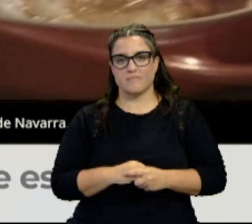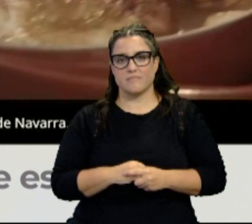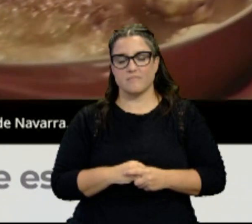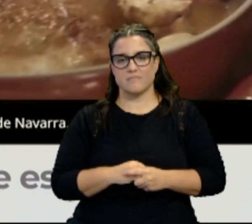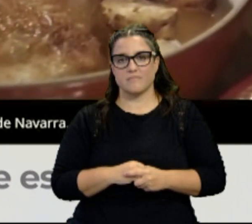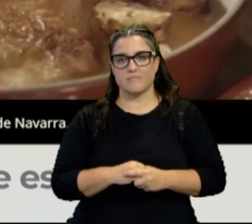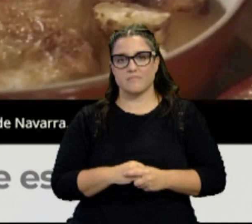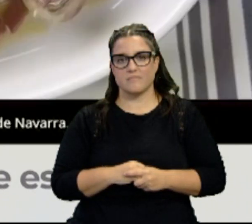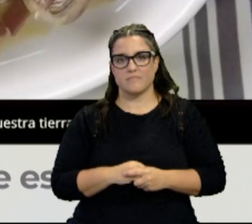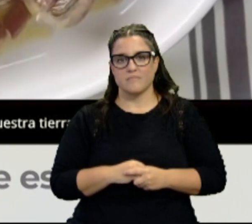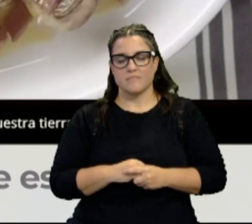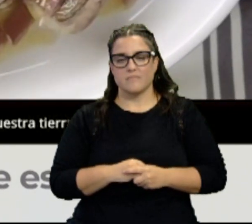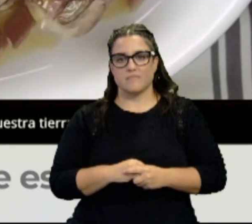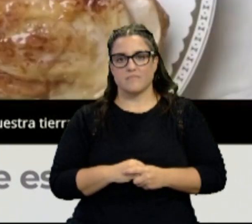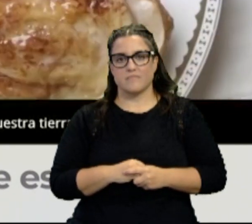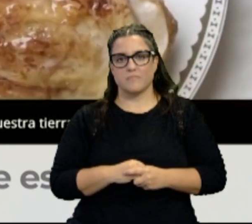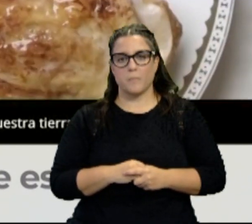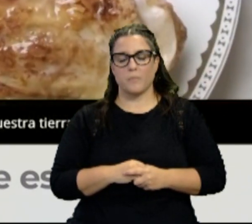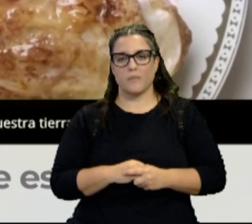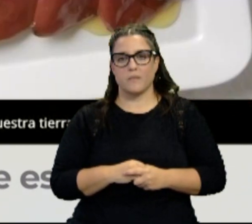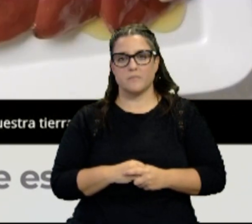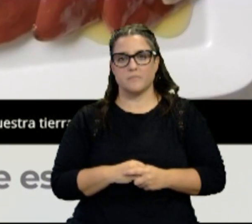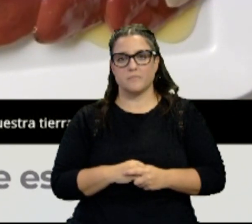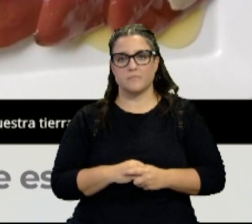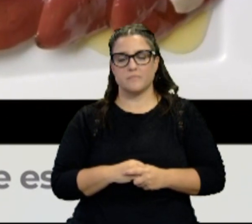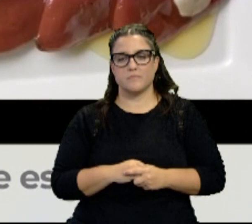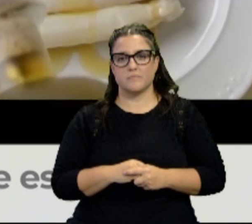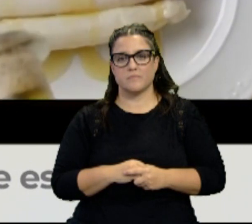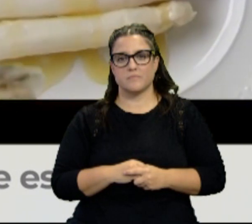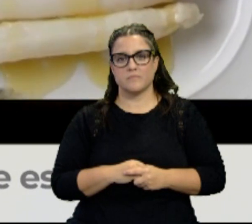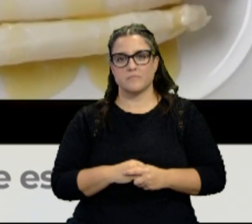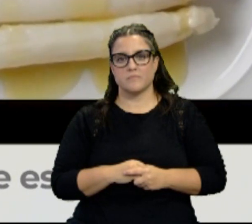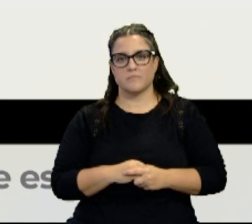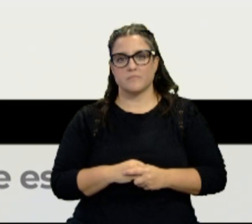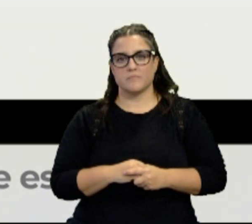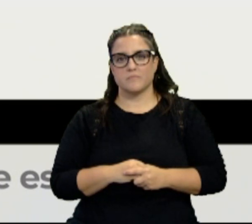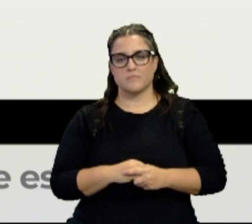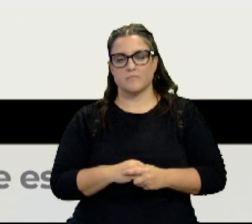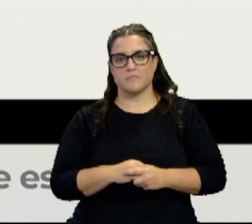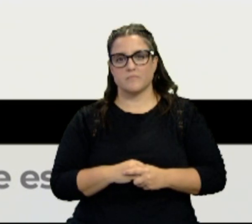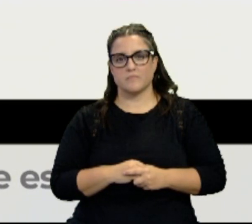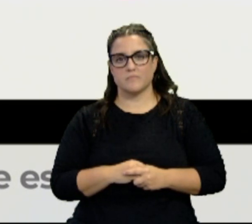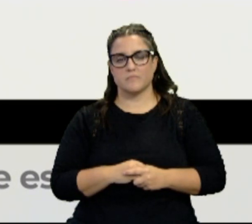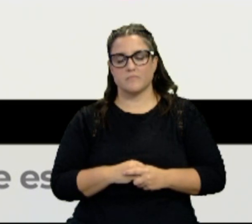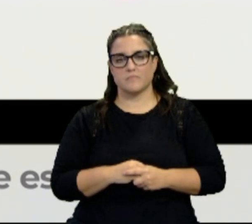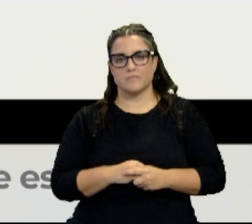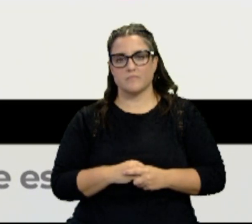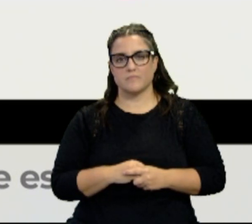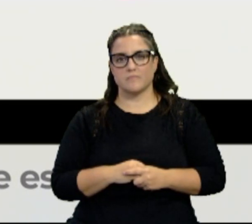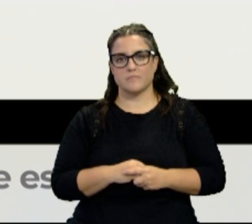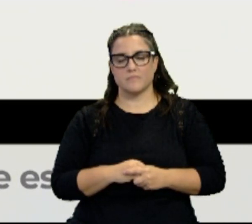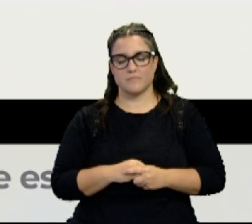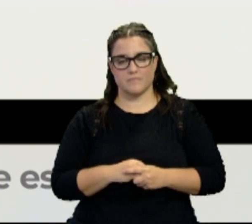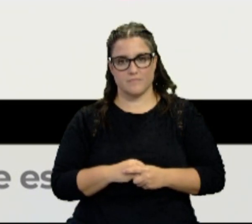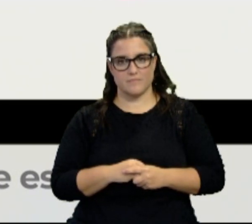Elige Productos de Navarra. Ganas tú. Gana nuestra tierra. Comemos de casa. Gobierno de